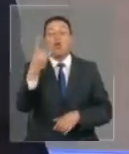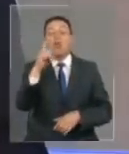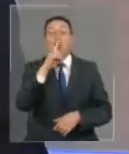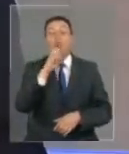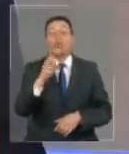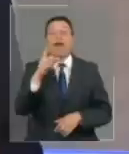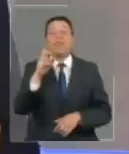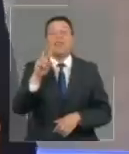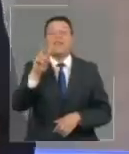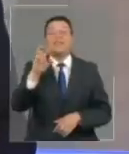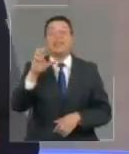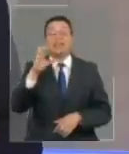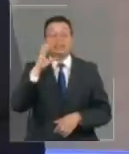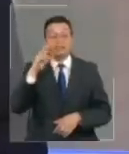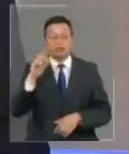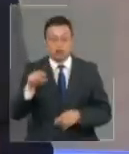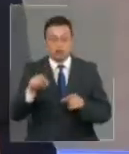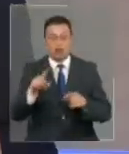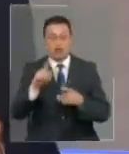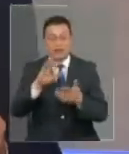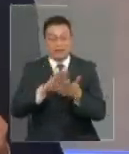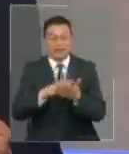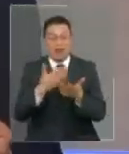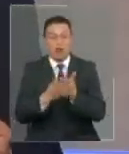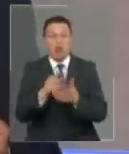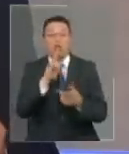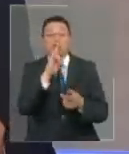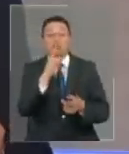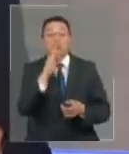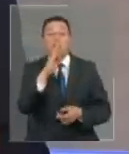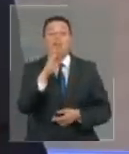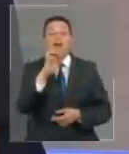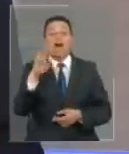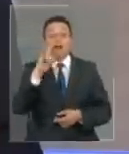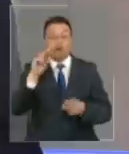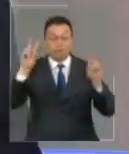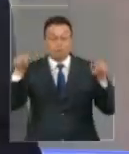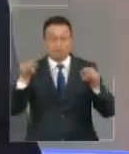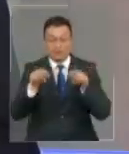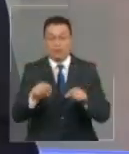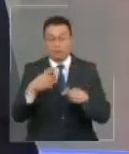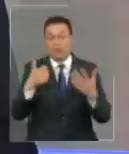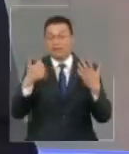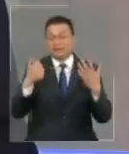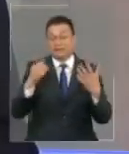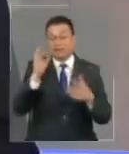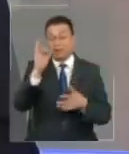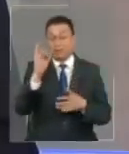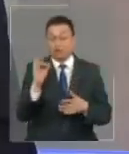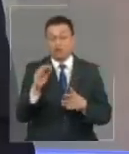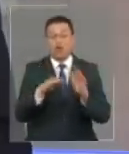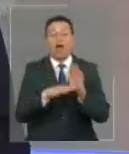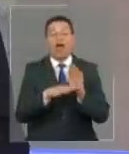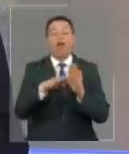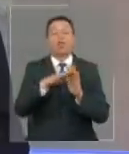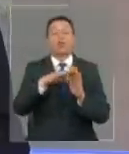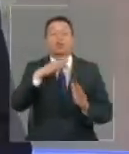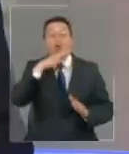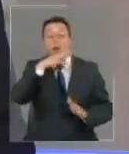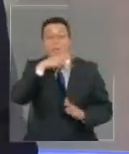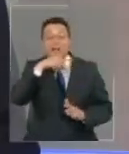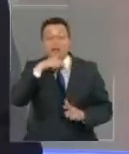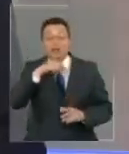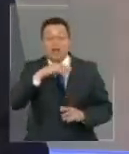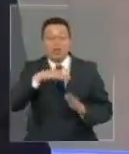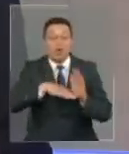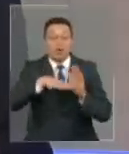salud en tu barrio. Hemos aumentado y además estamos logrando que más del 60% de los adultos mayores atiendan a no más de 3 cuadras de